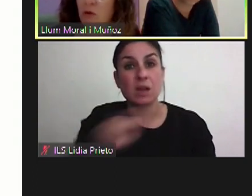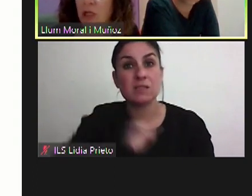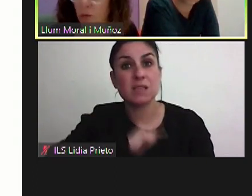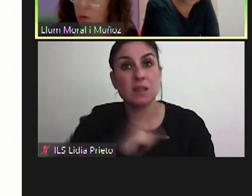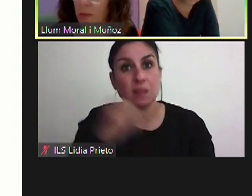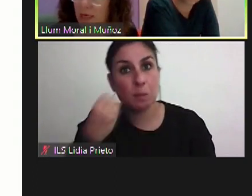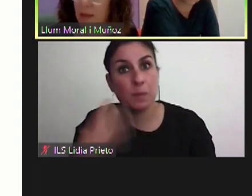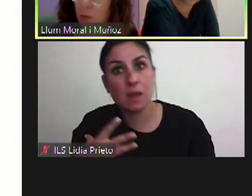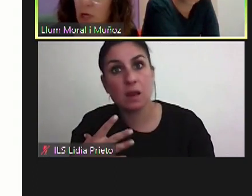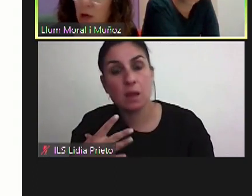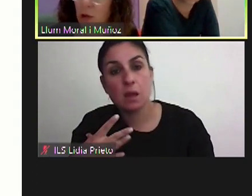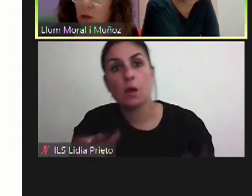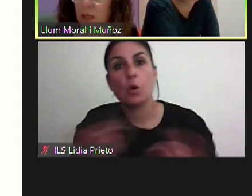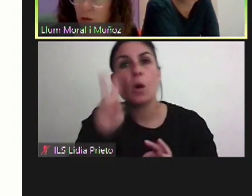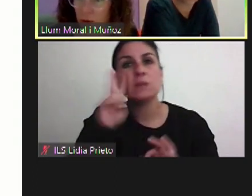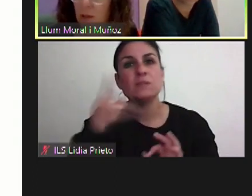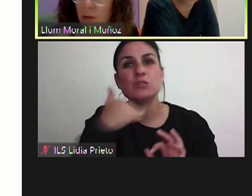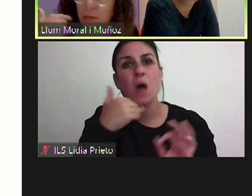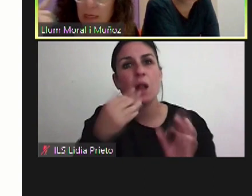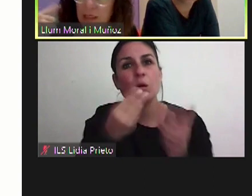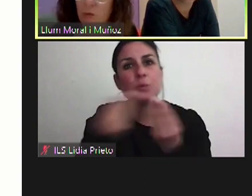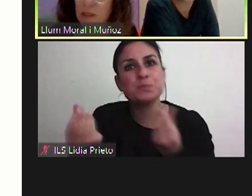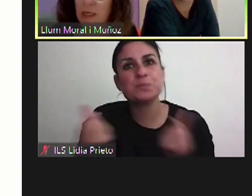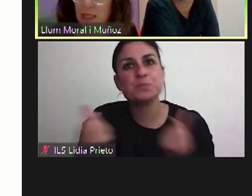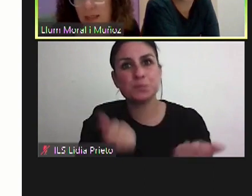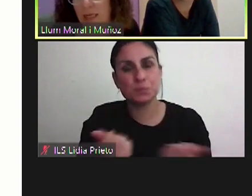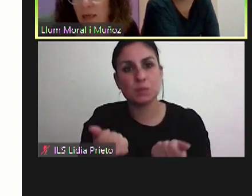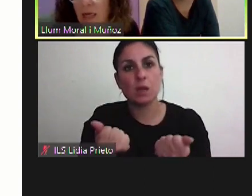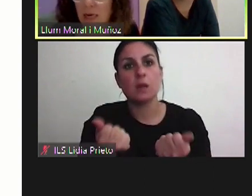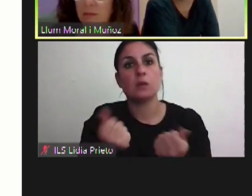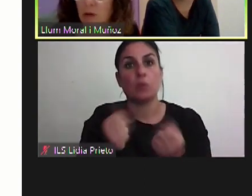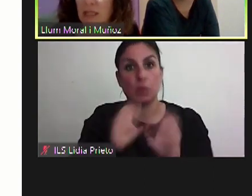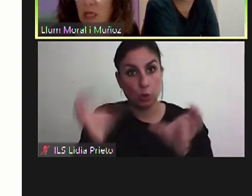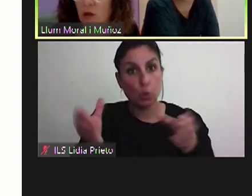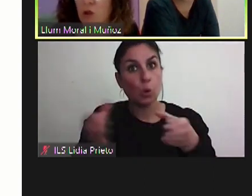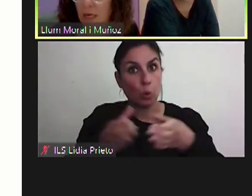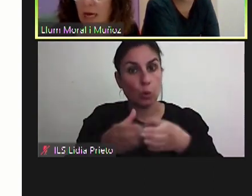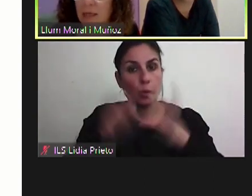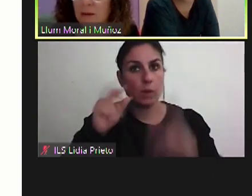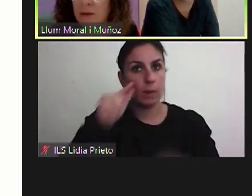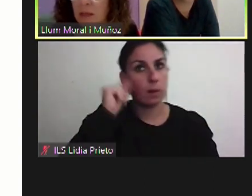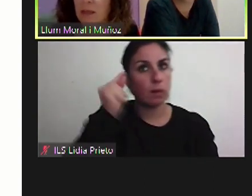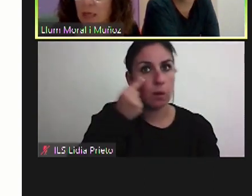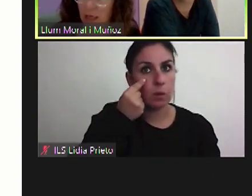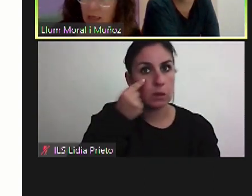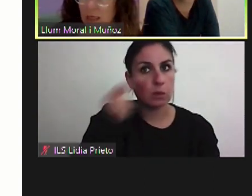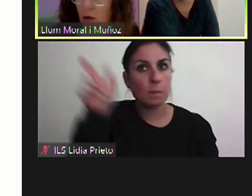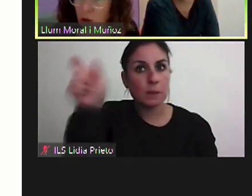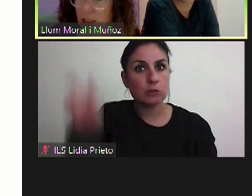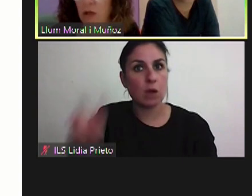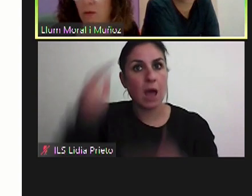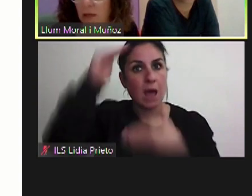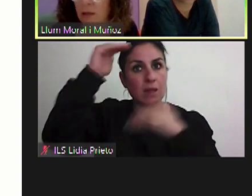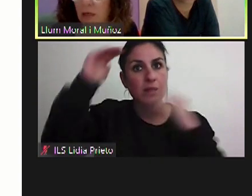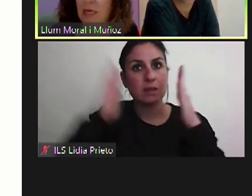lo he notado, no sé qué, como para que pongan el ojito avizor, para que se den cuenta de que estáis llamando la atención sobre alguien que